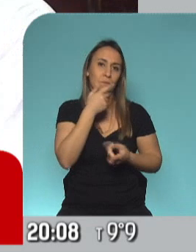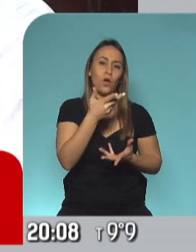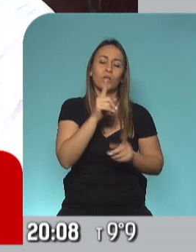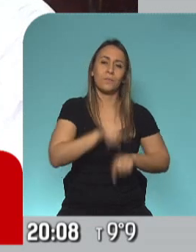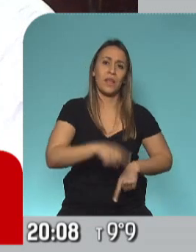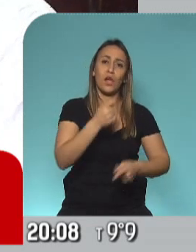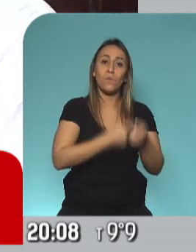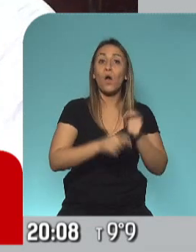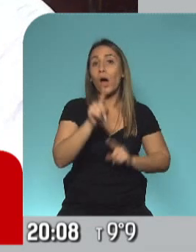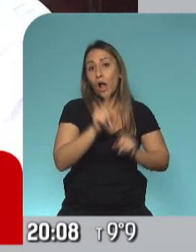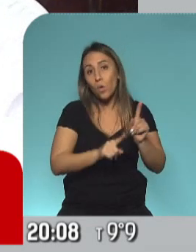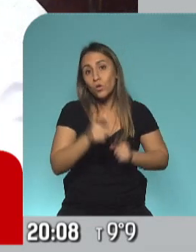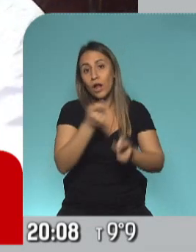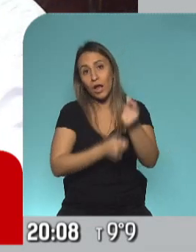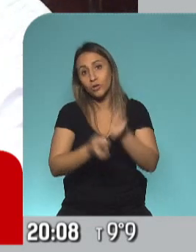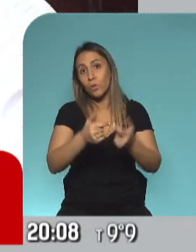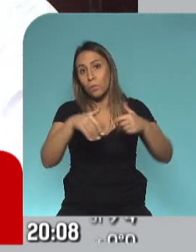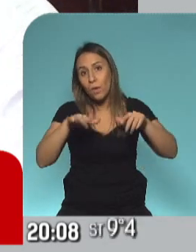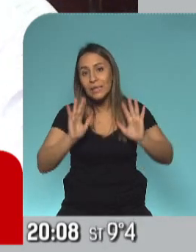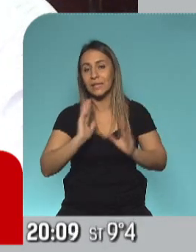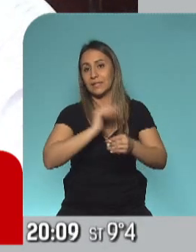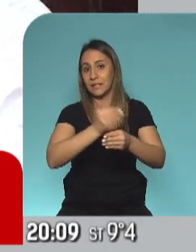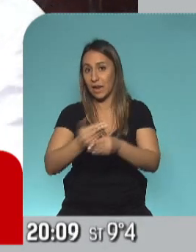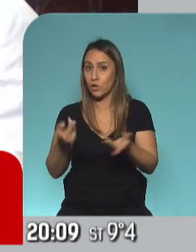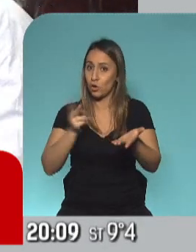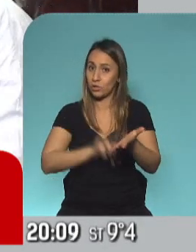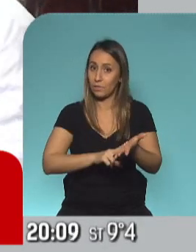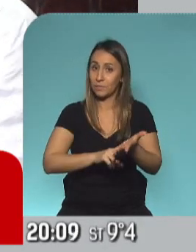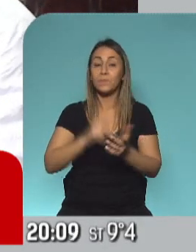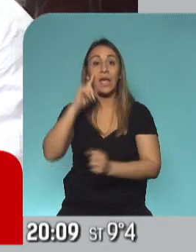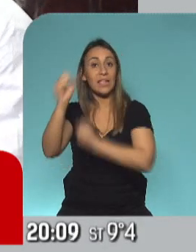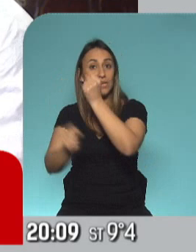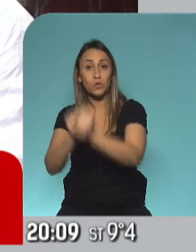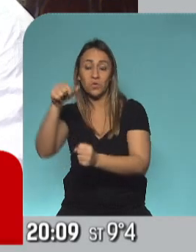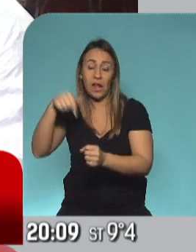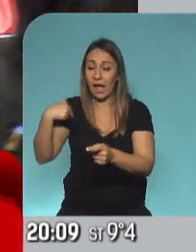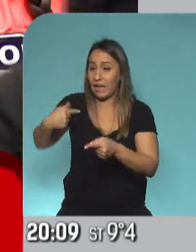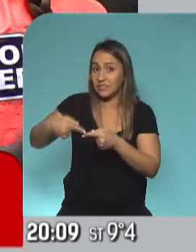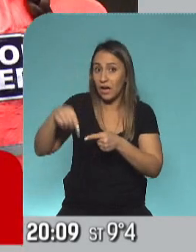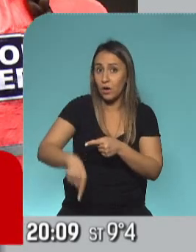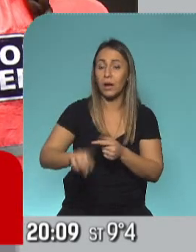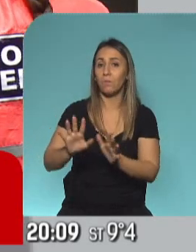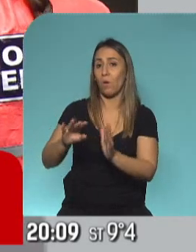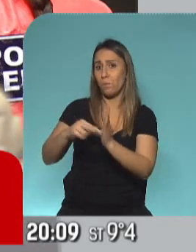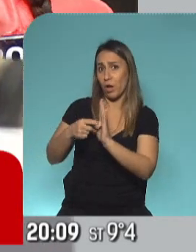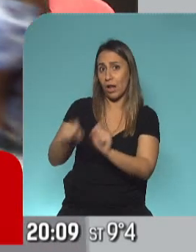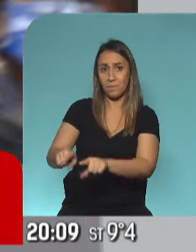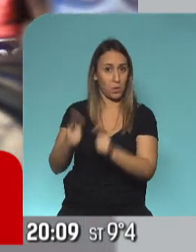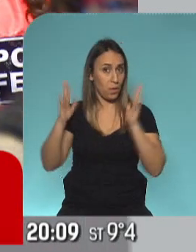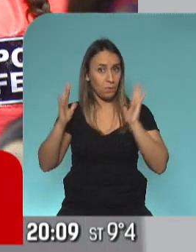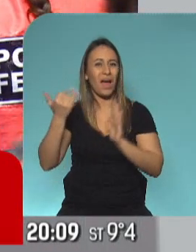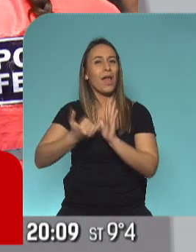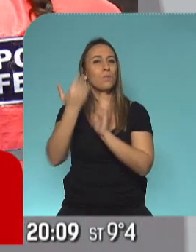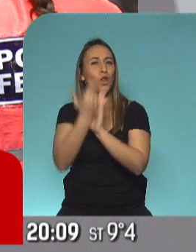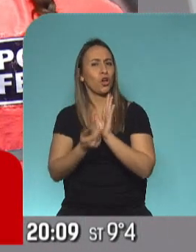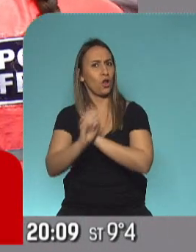o a rubros que pueden cerrarse. Sí. La industria hasta ahora no ha sido un problema. ¿Por qué? Porque se trabaja con un determinado protocolo, se sabe